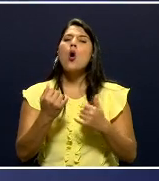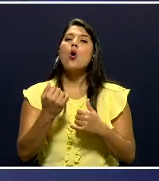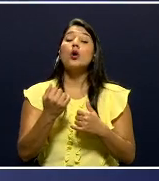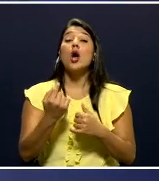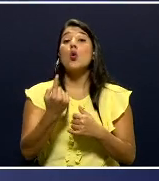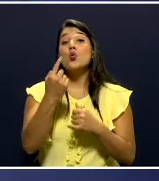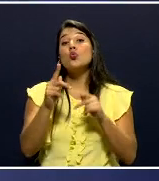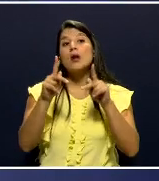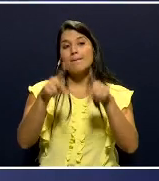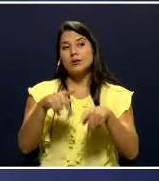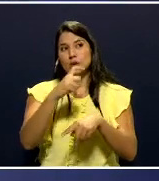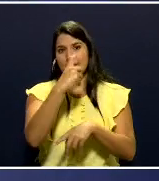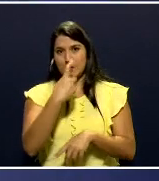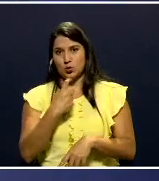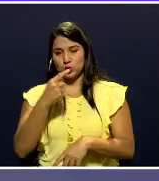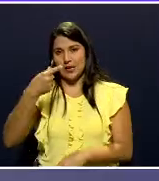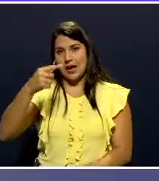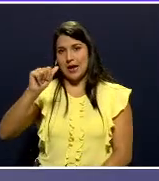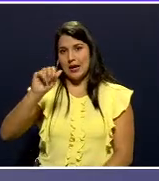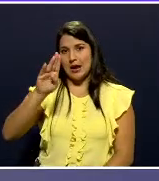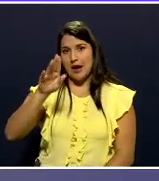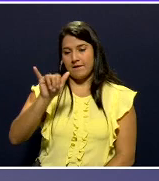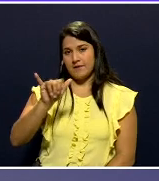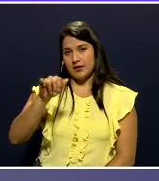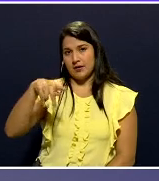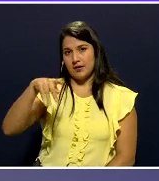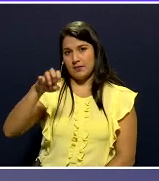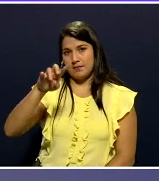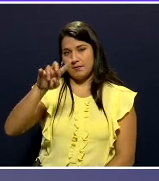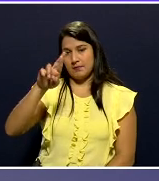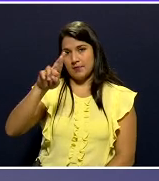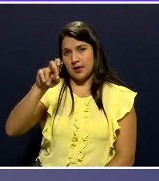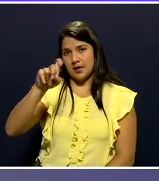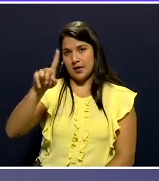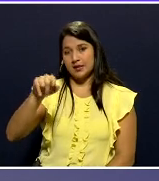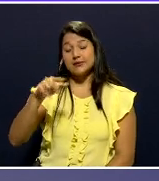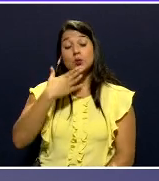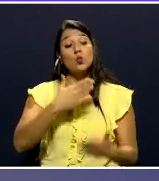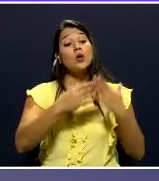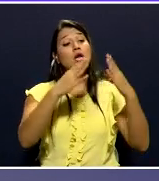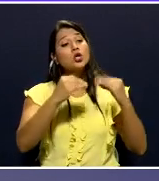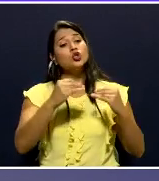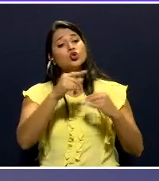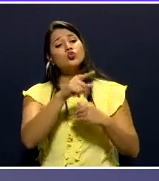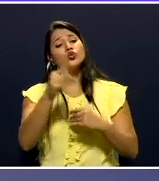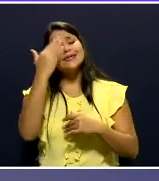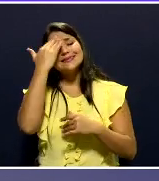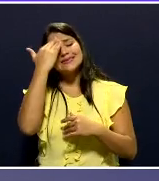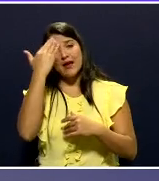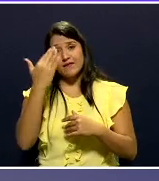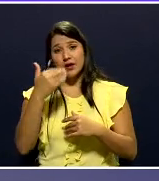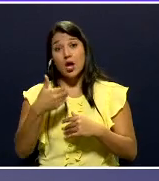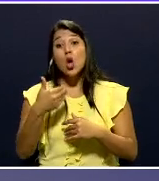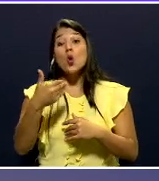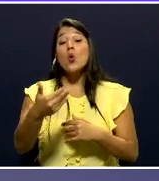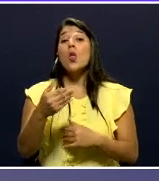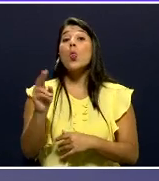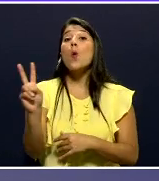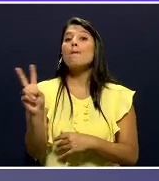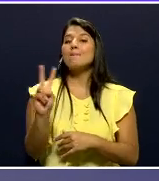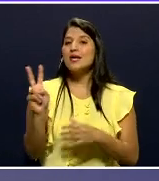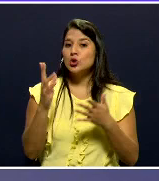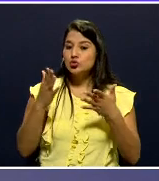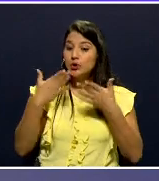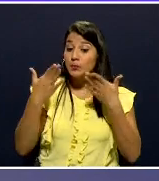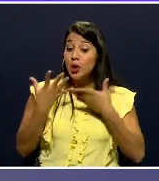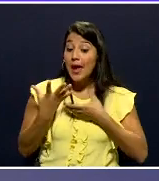un oyente, Gaby Pérez, nos dice, buenas noches, ¿se sabe cuánto tiempo después de que un virus respiratorio llega a un